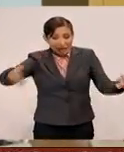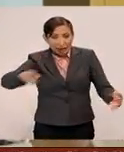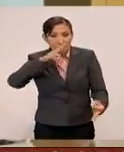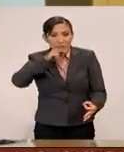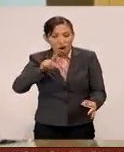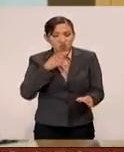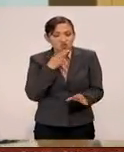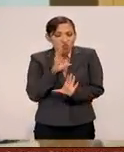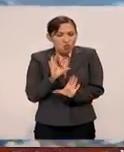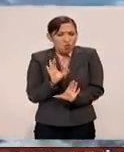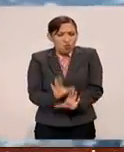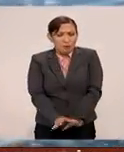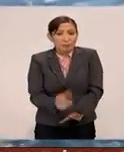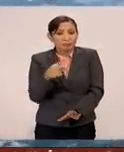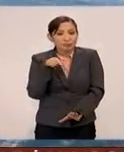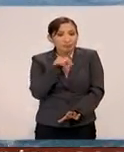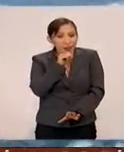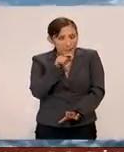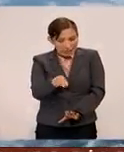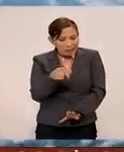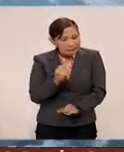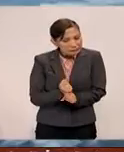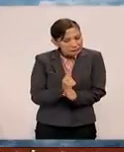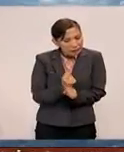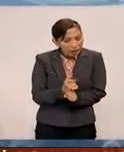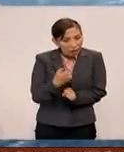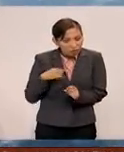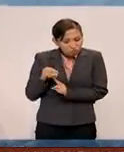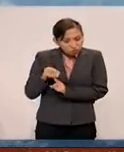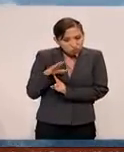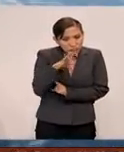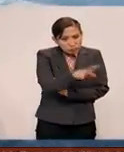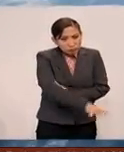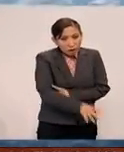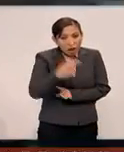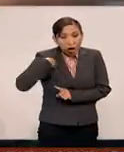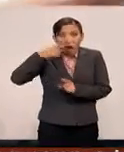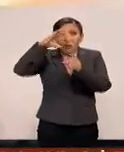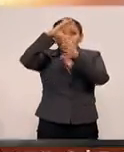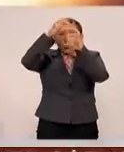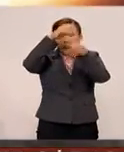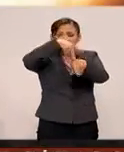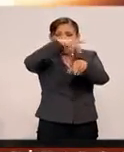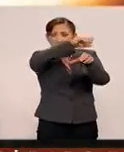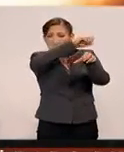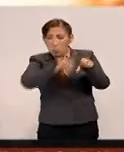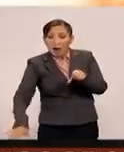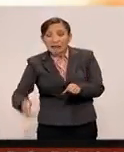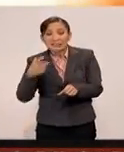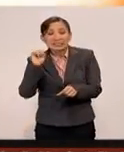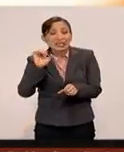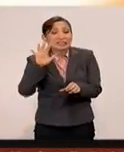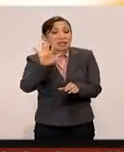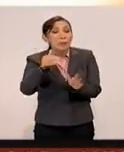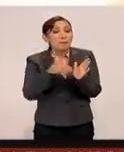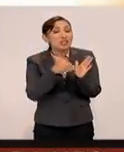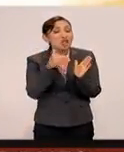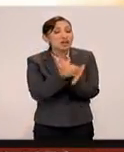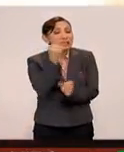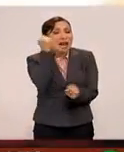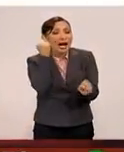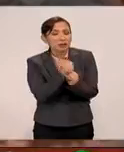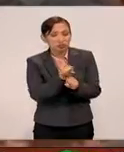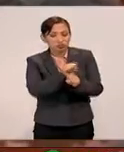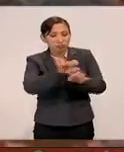mejor conservado. El sitio también está relacionado con el impacto de un meteorito hace 65 millones de años que provocó